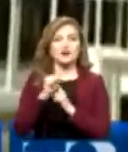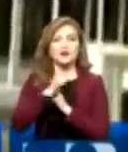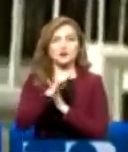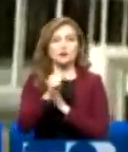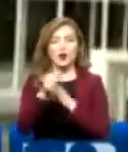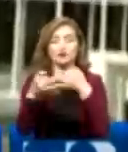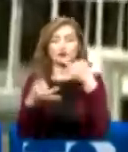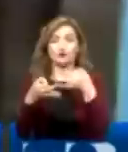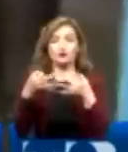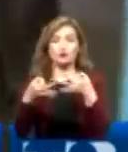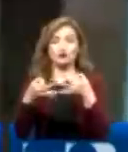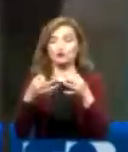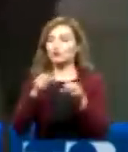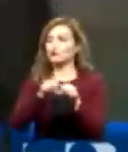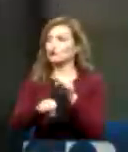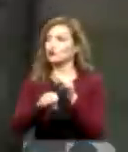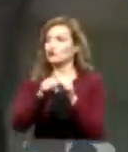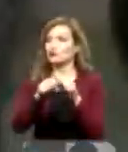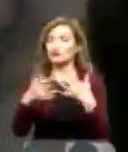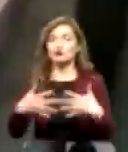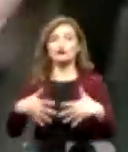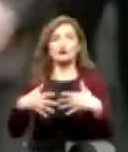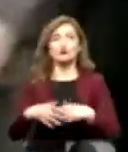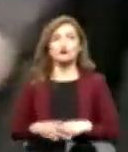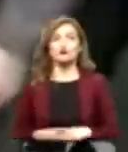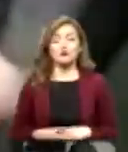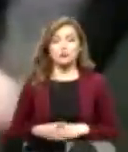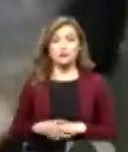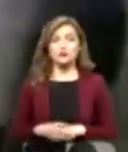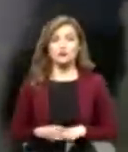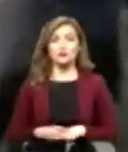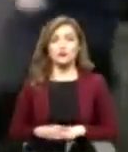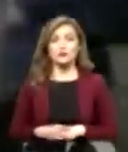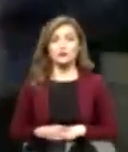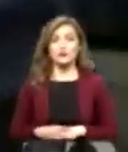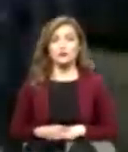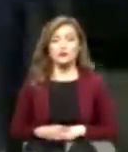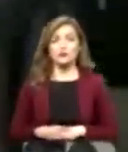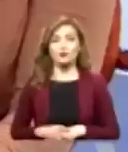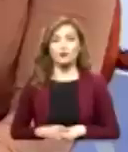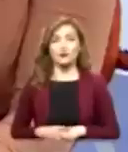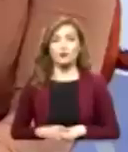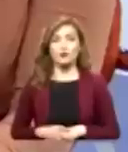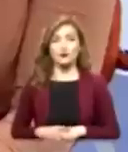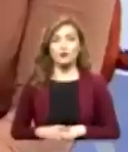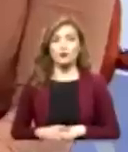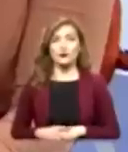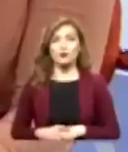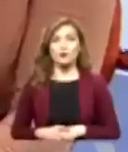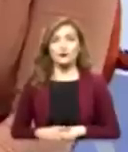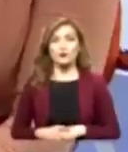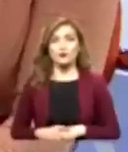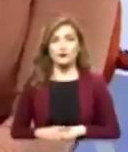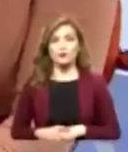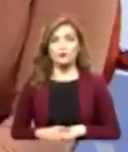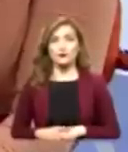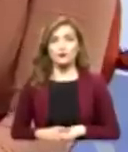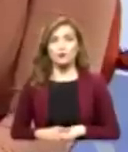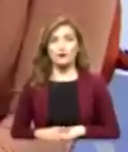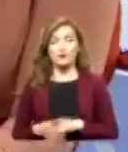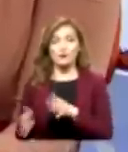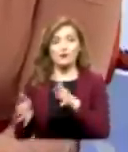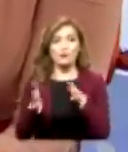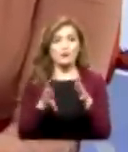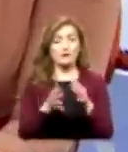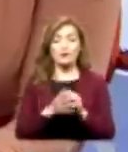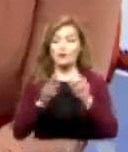causó graves lesiones. Helen Quiñones, 24 horas. Bueno, como sabemos ya, pues no solo está